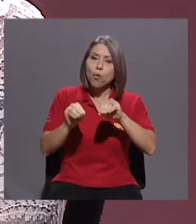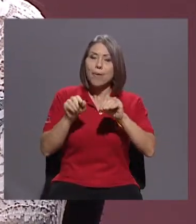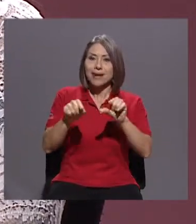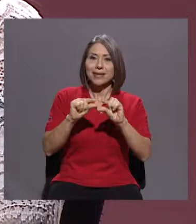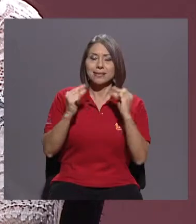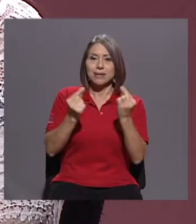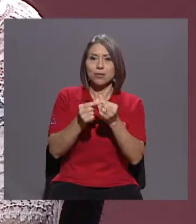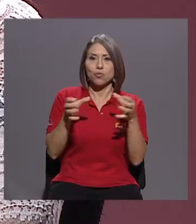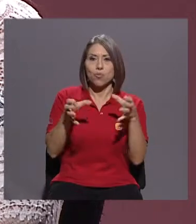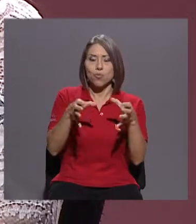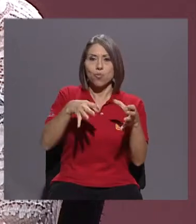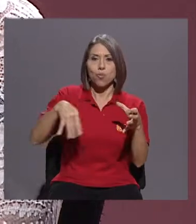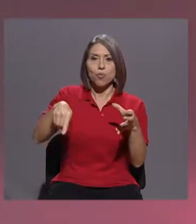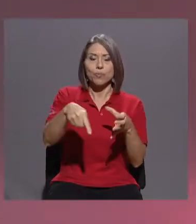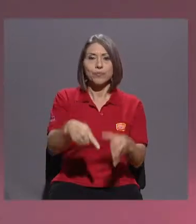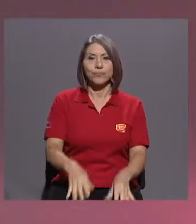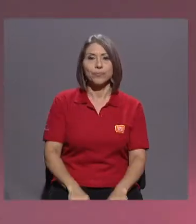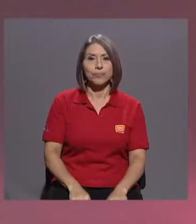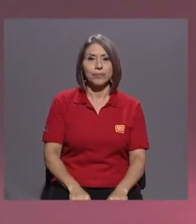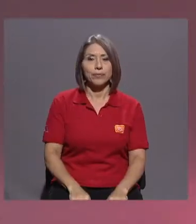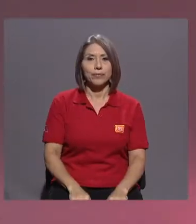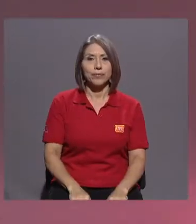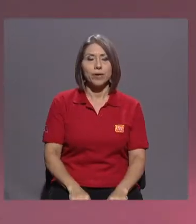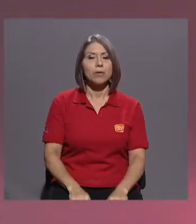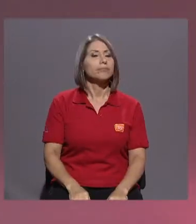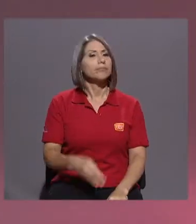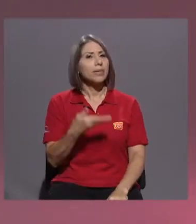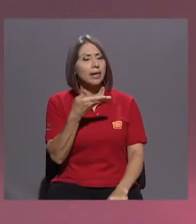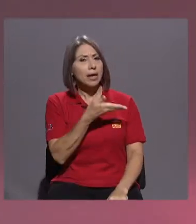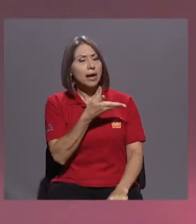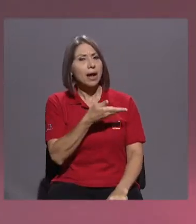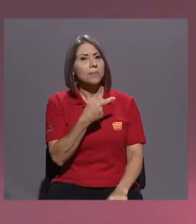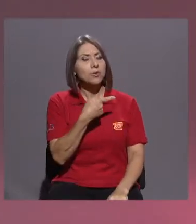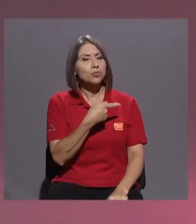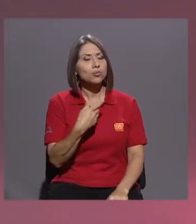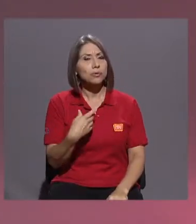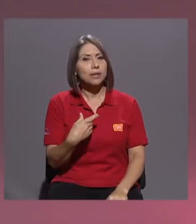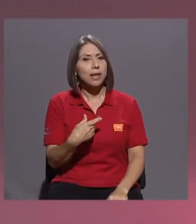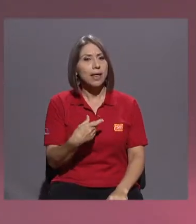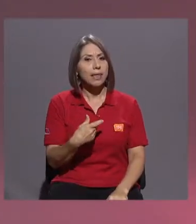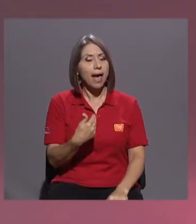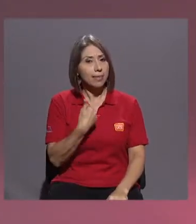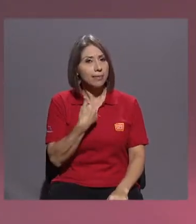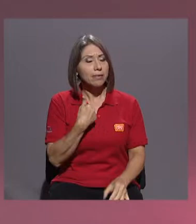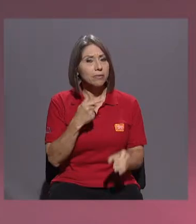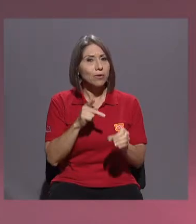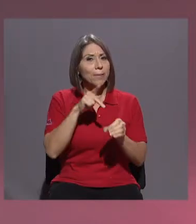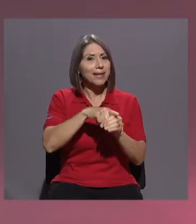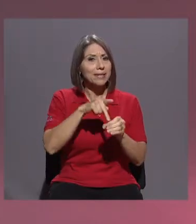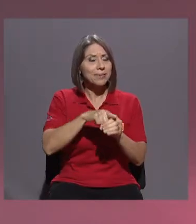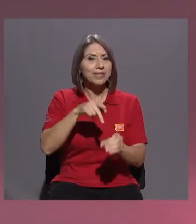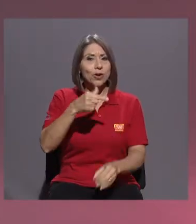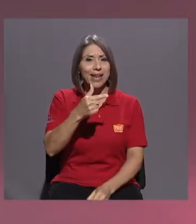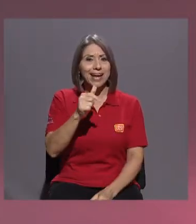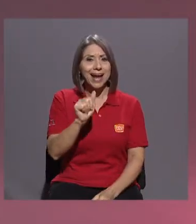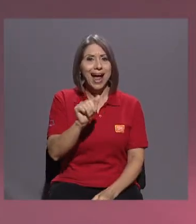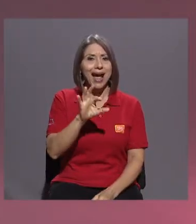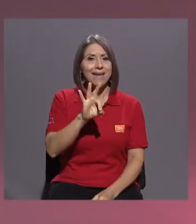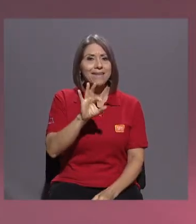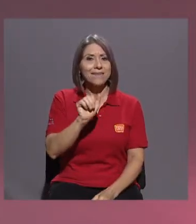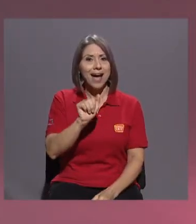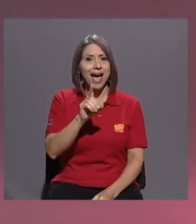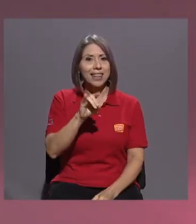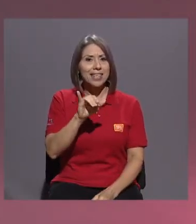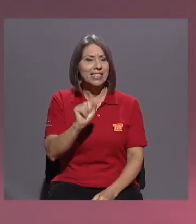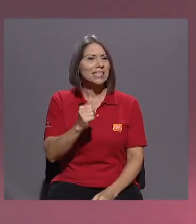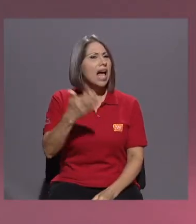En este grupo Carmen Usted ha tenido Una participación En GAFA ¿Desde